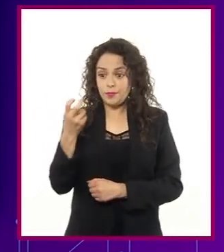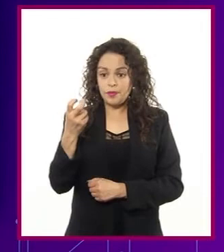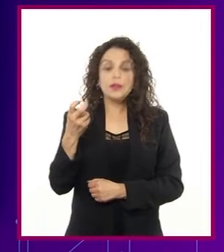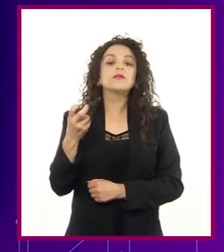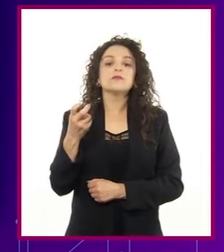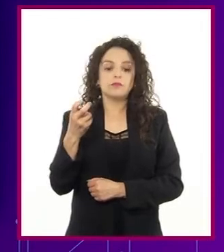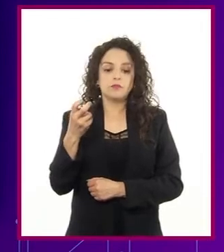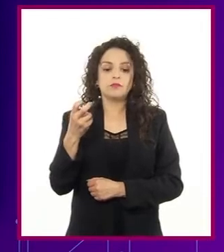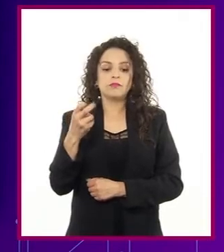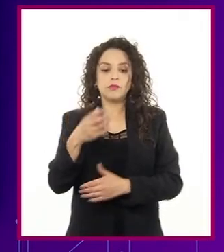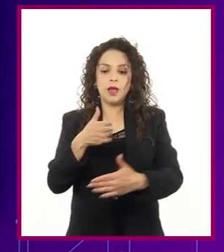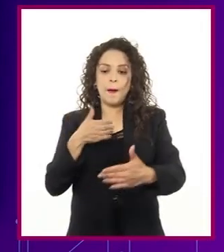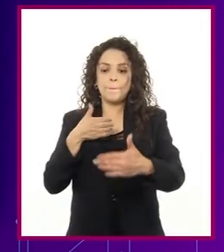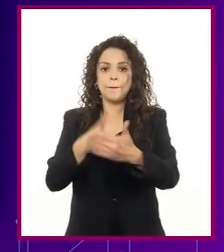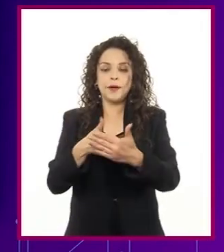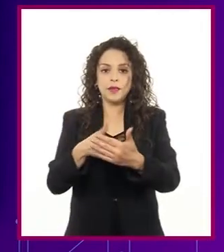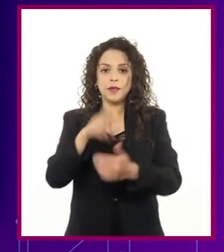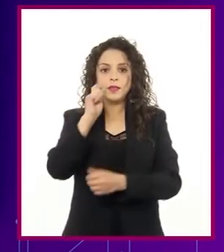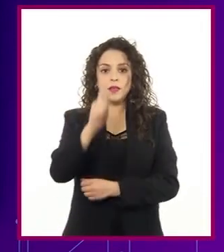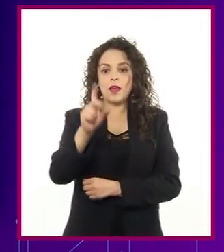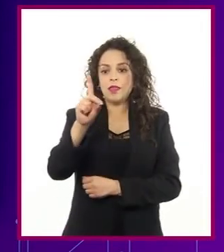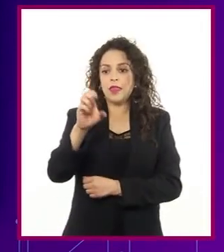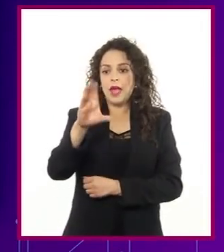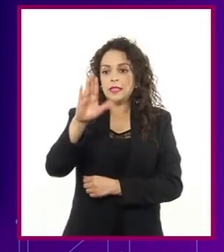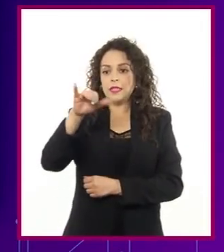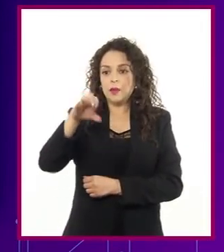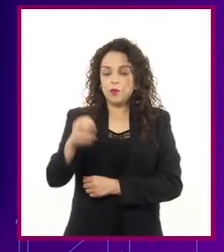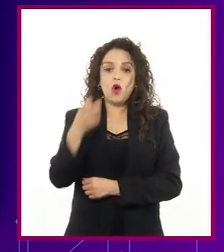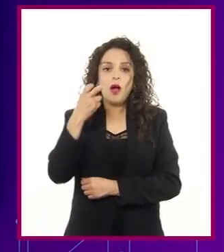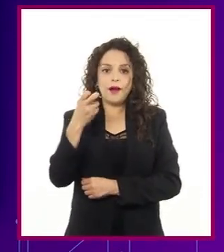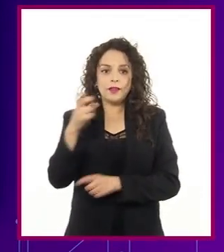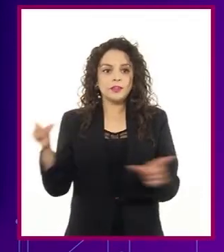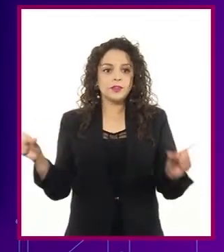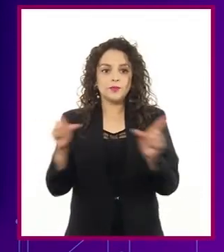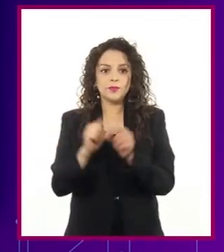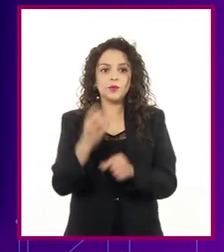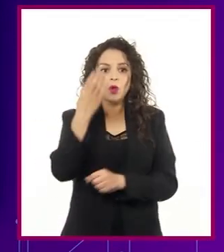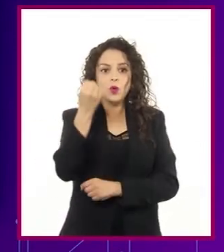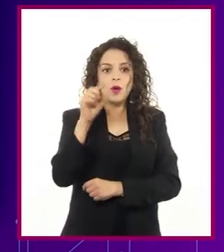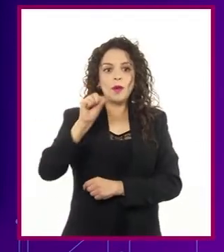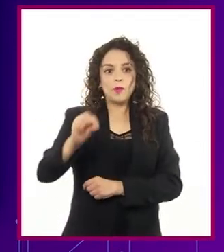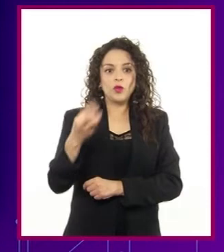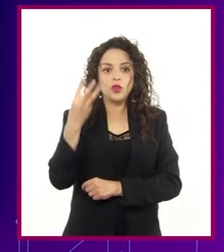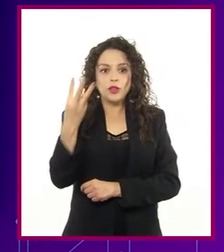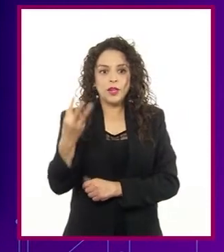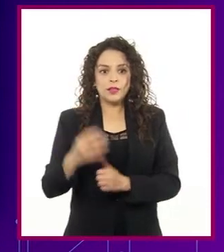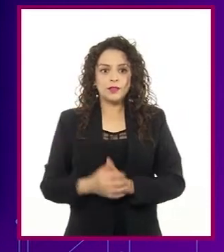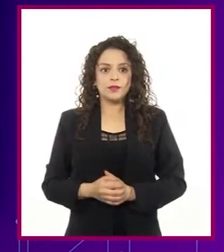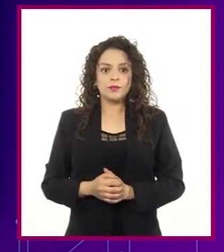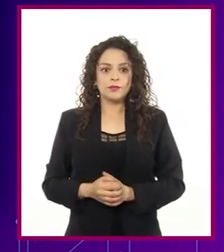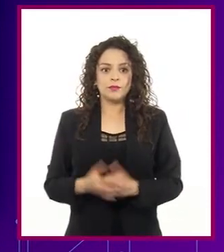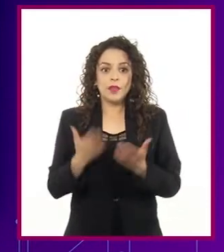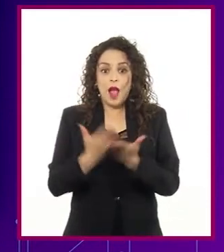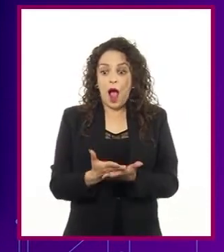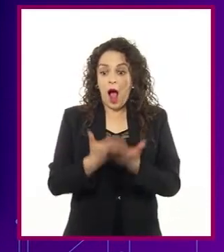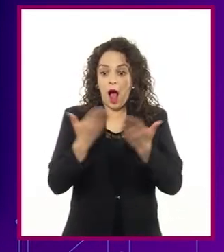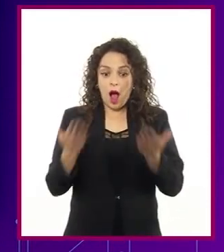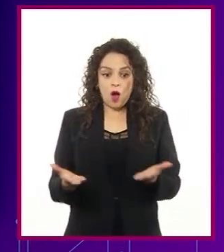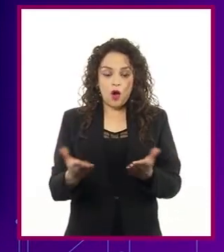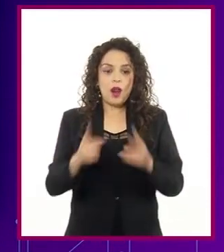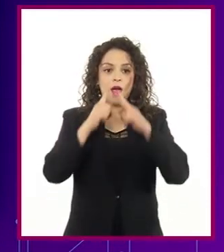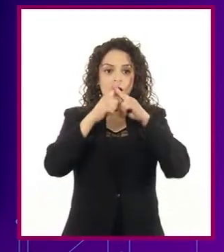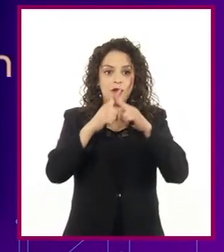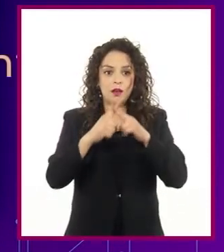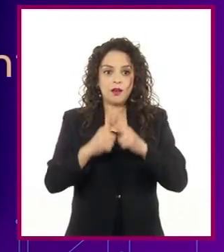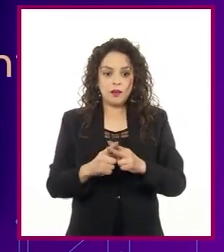los décimos y se deja como 9,3. Ahora, calculemos el promedio del